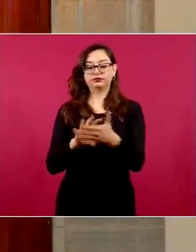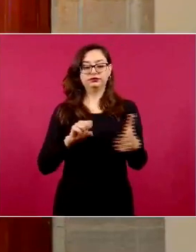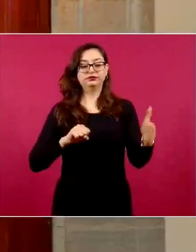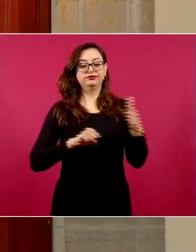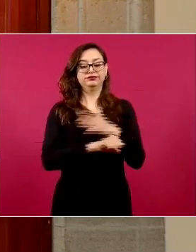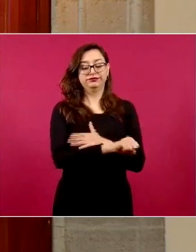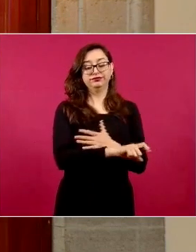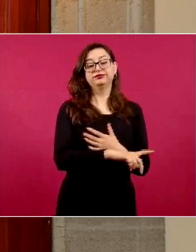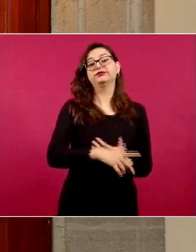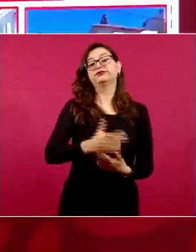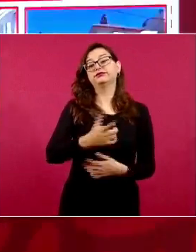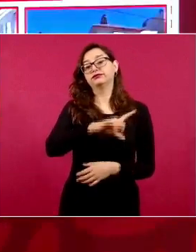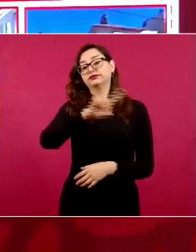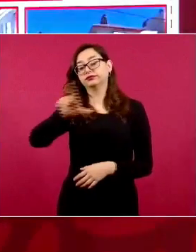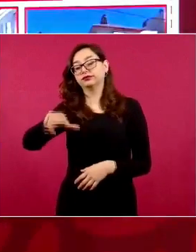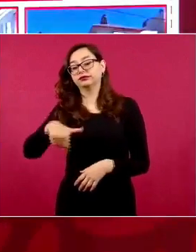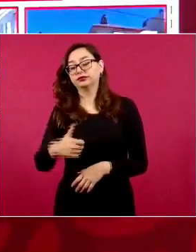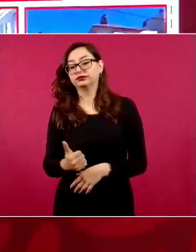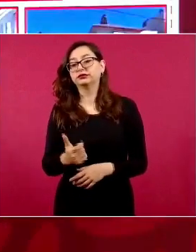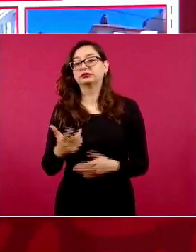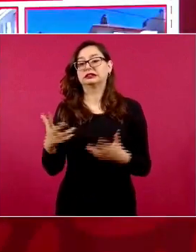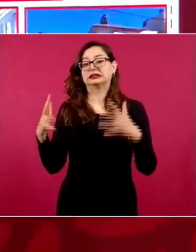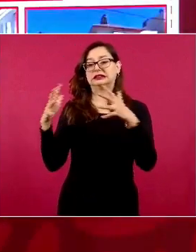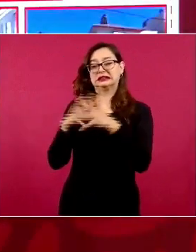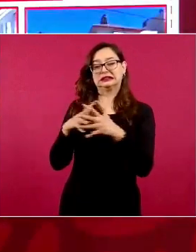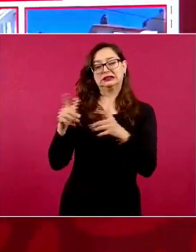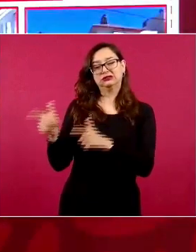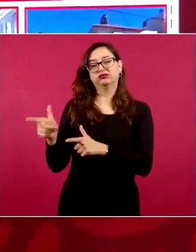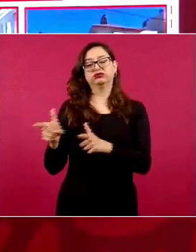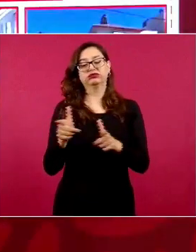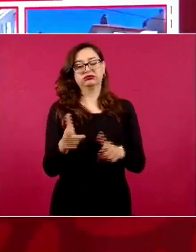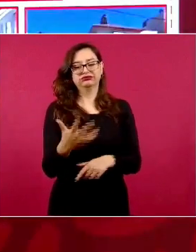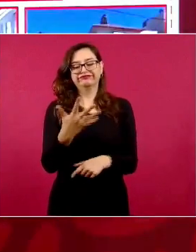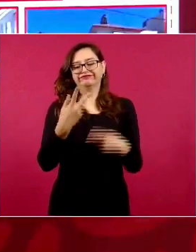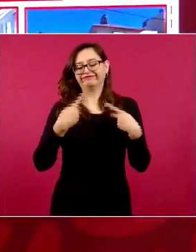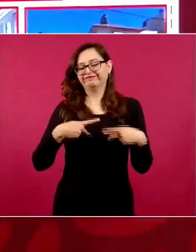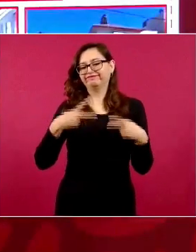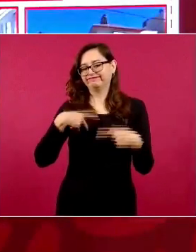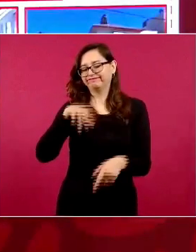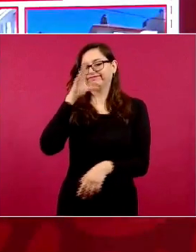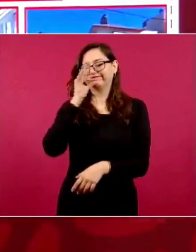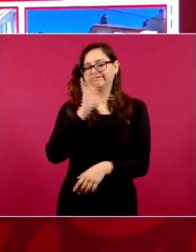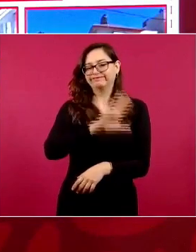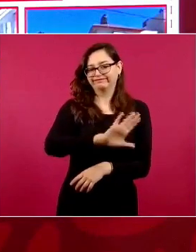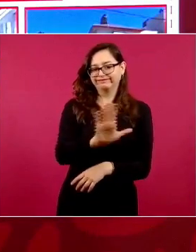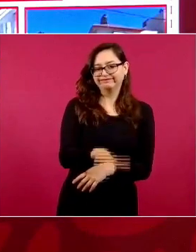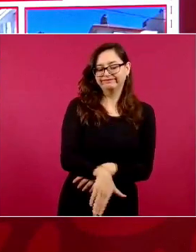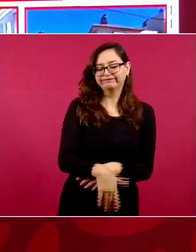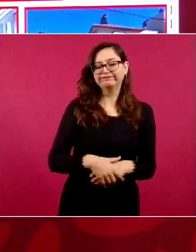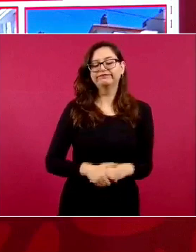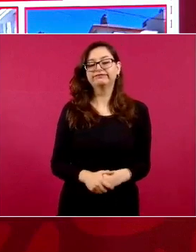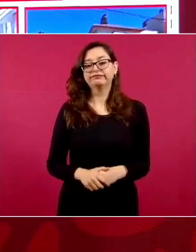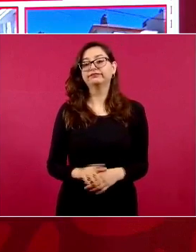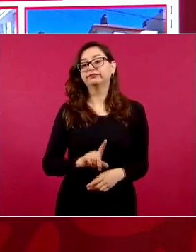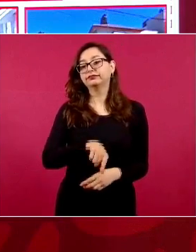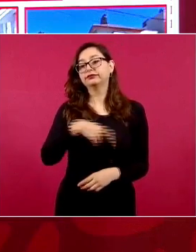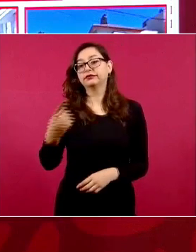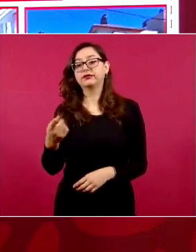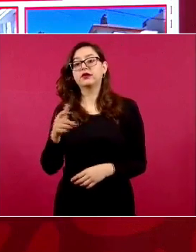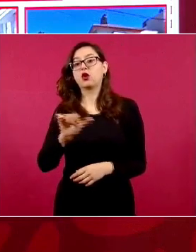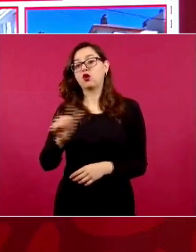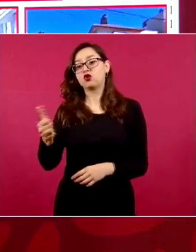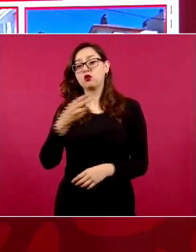en un enfrentamiento 5 personas, y en Tizapán el Alto fueron detenidos 7 agresores